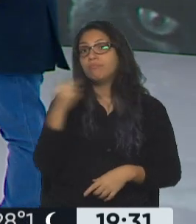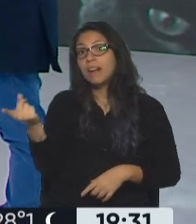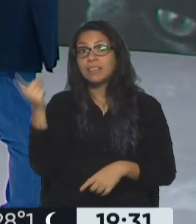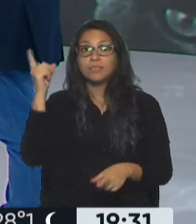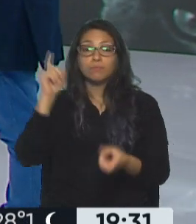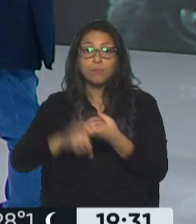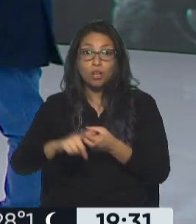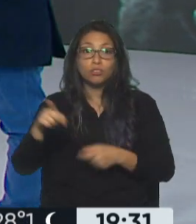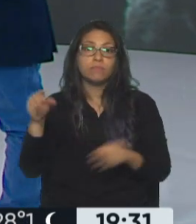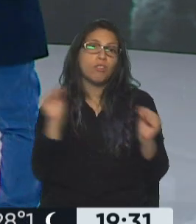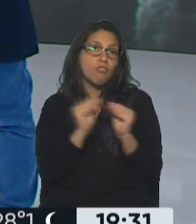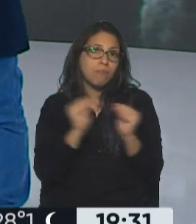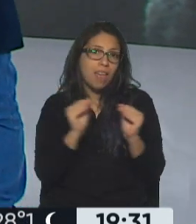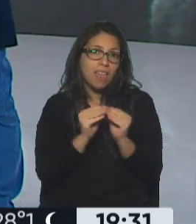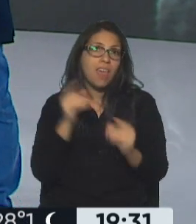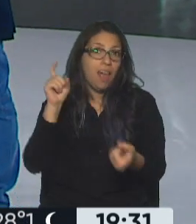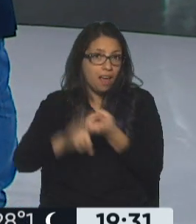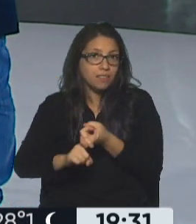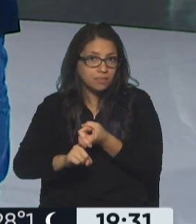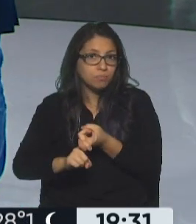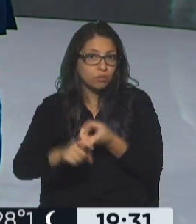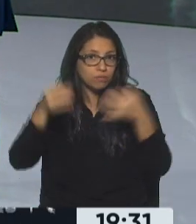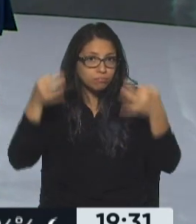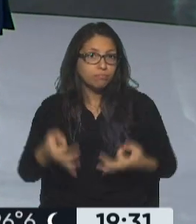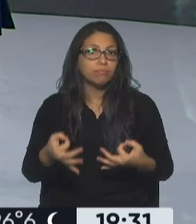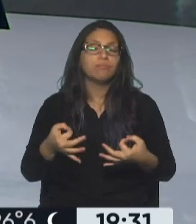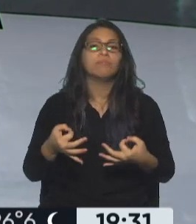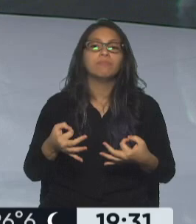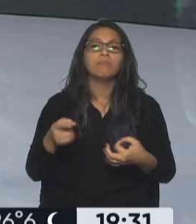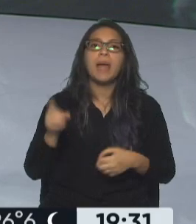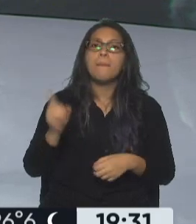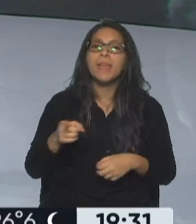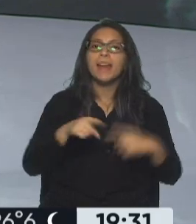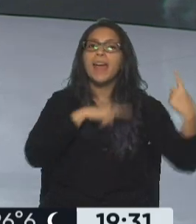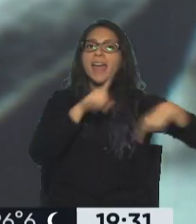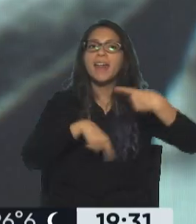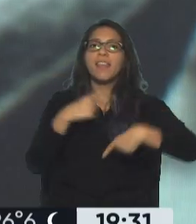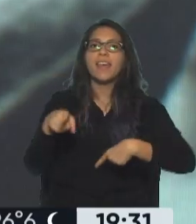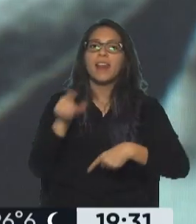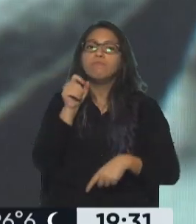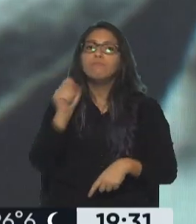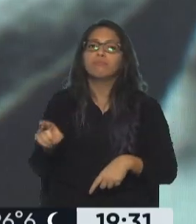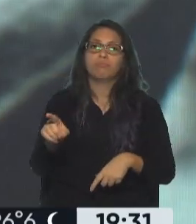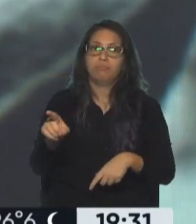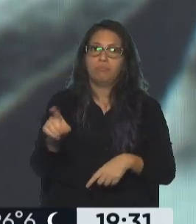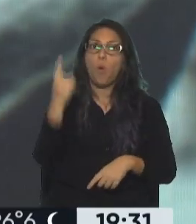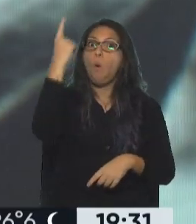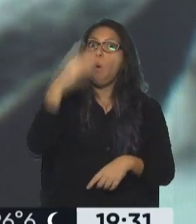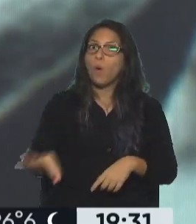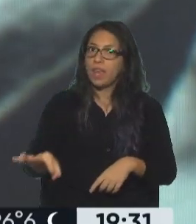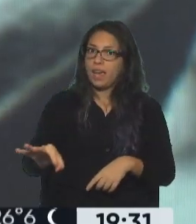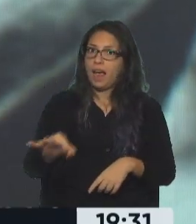haber sido la compañera con quien se casó la esposa era la heredera universal heredera Universal